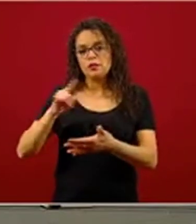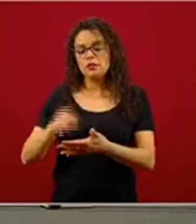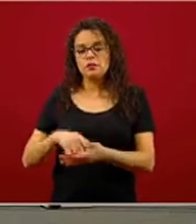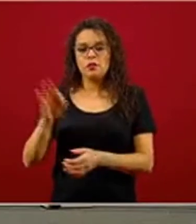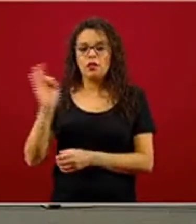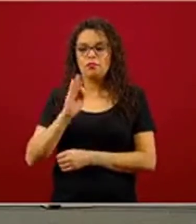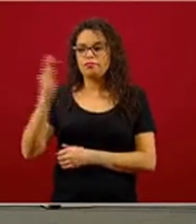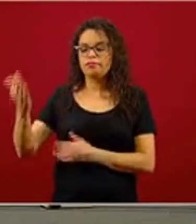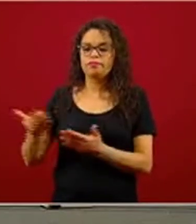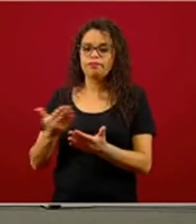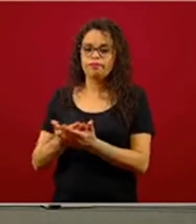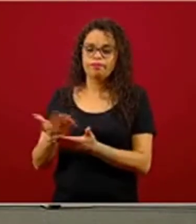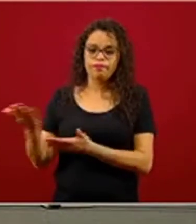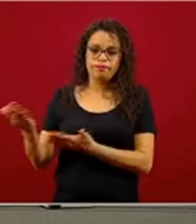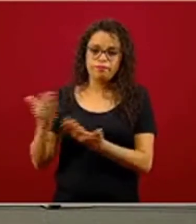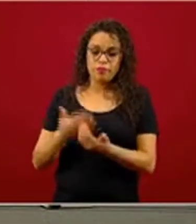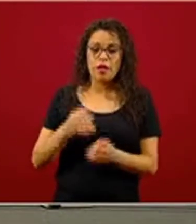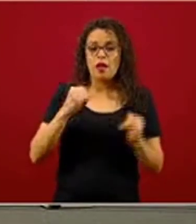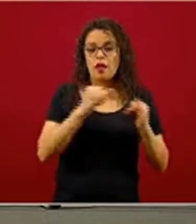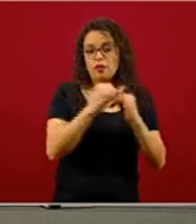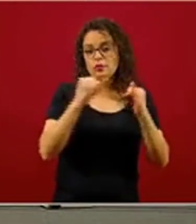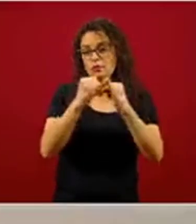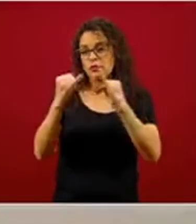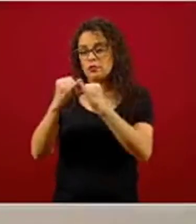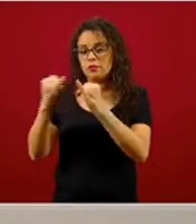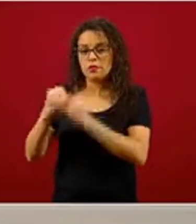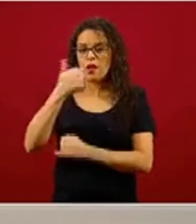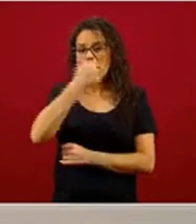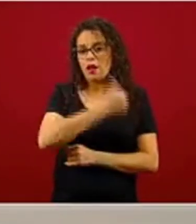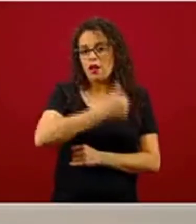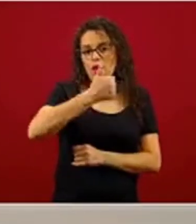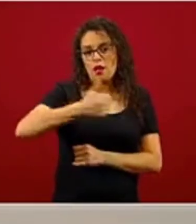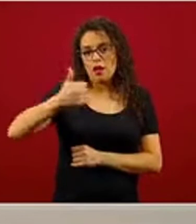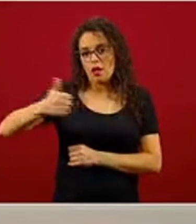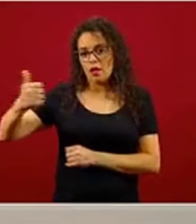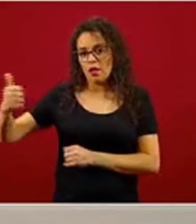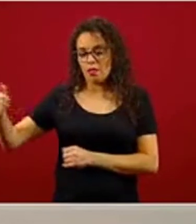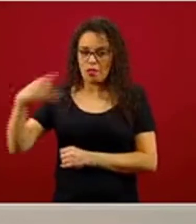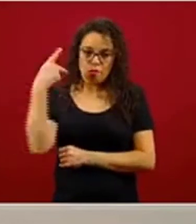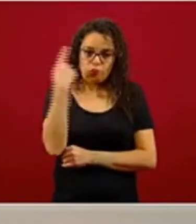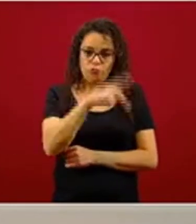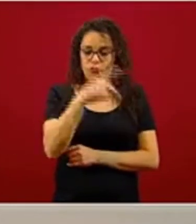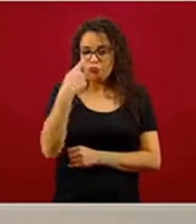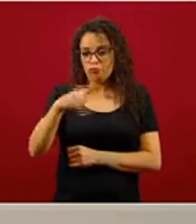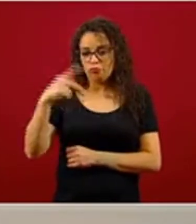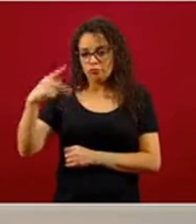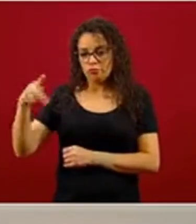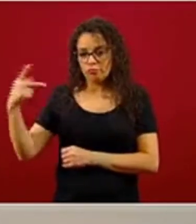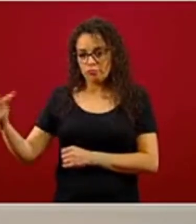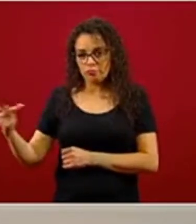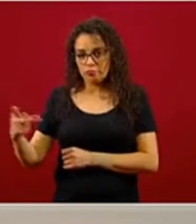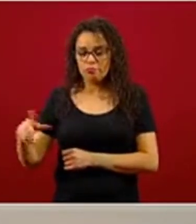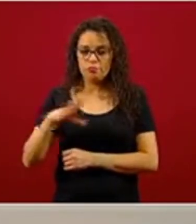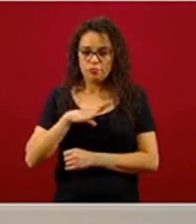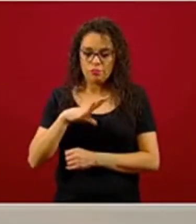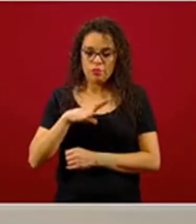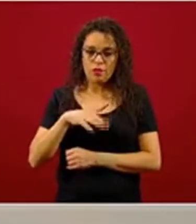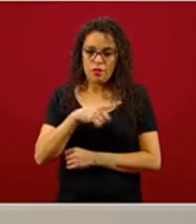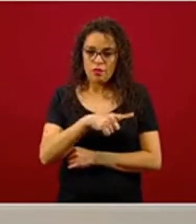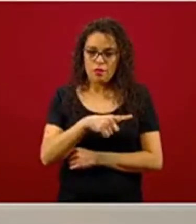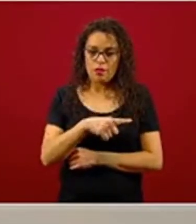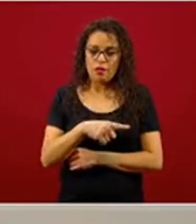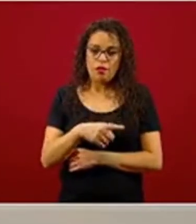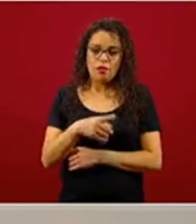demás, son condecoraciones para todas las instituciones, porque cada institución se tiene un número específico de equipos COVID,